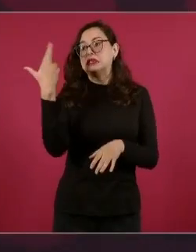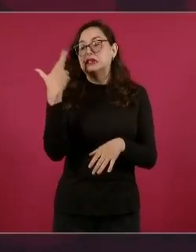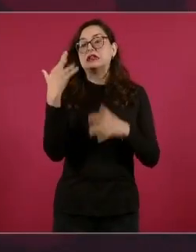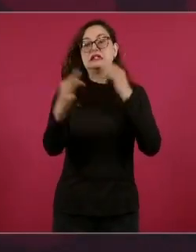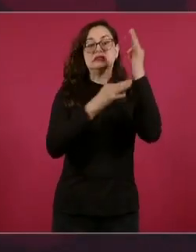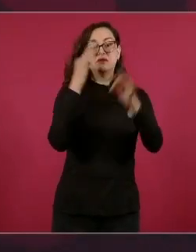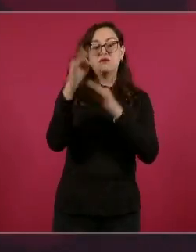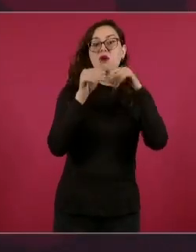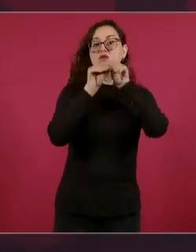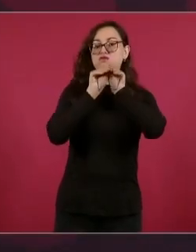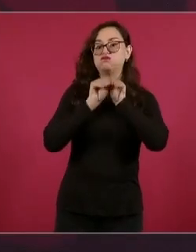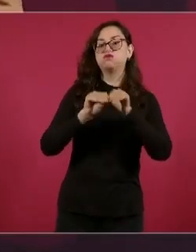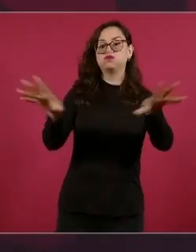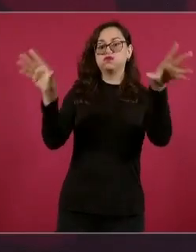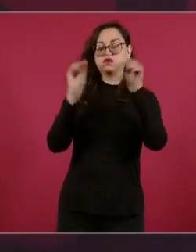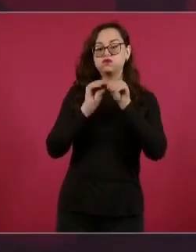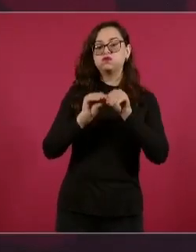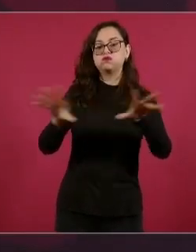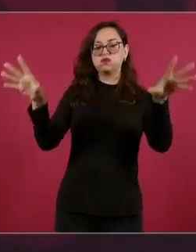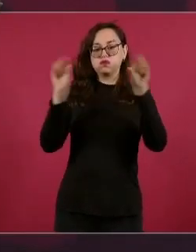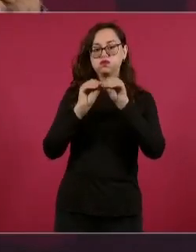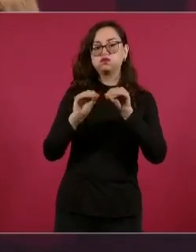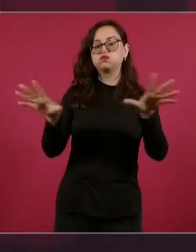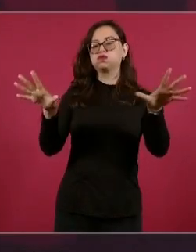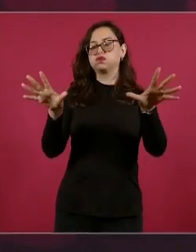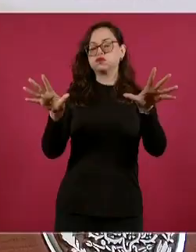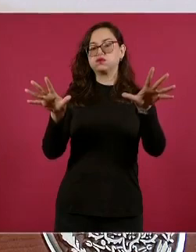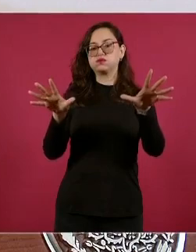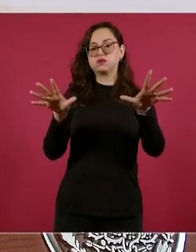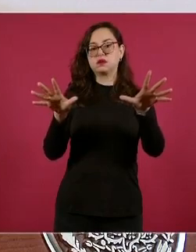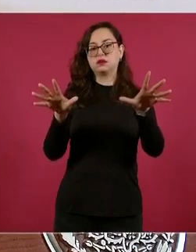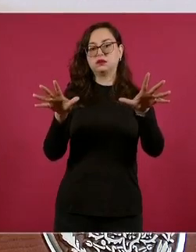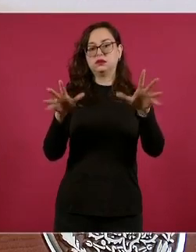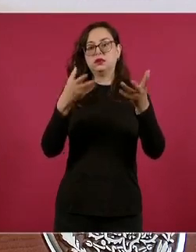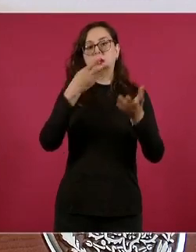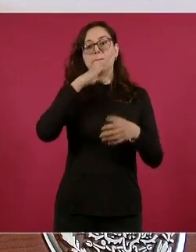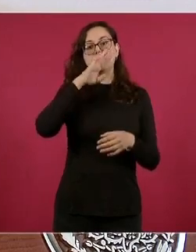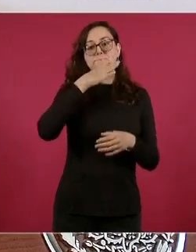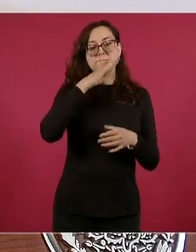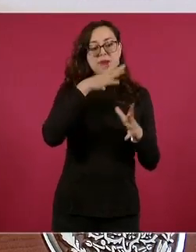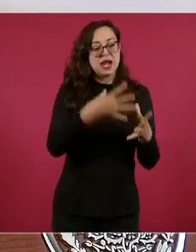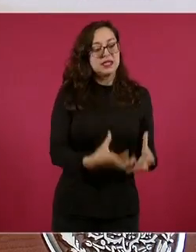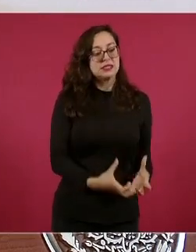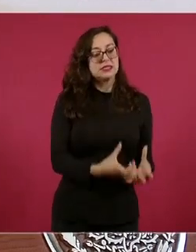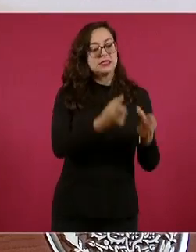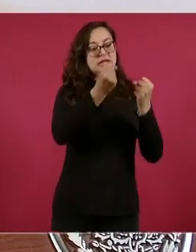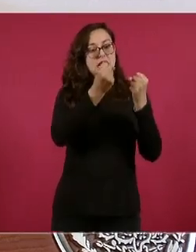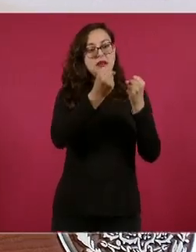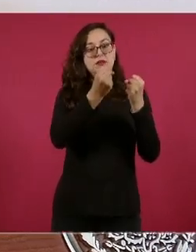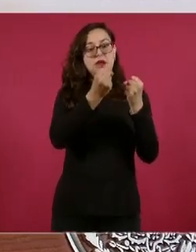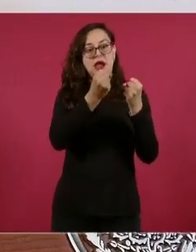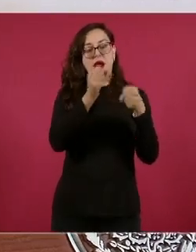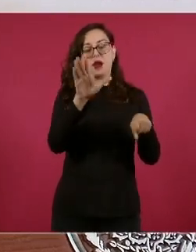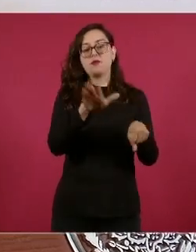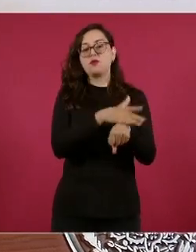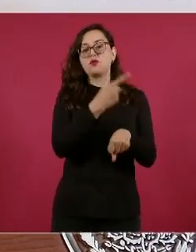era la salvación de México, esa era la salvación del maíz, porque teníamos un